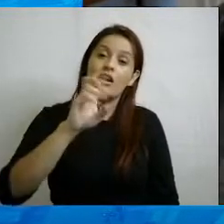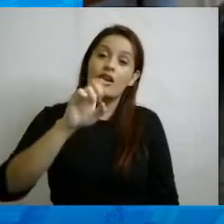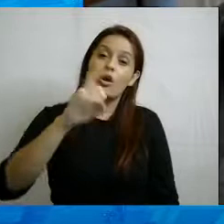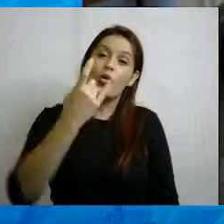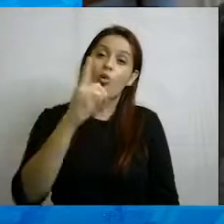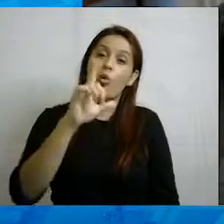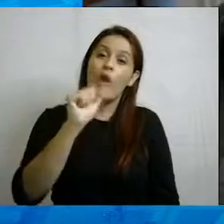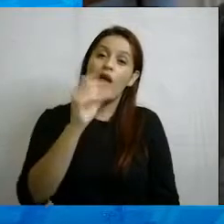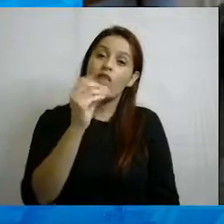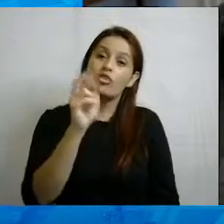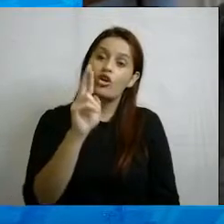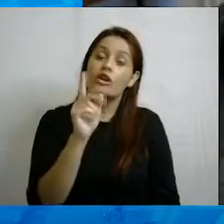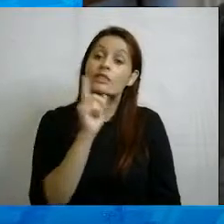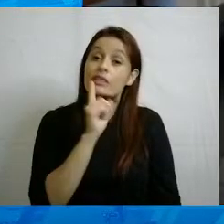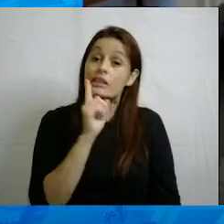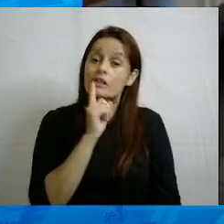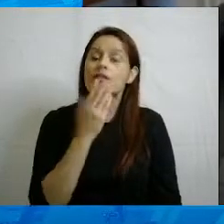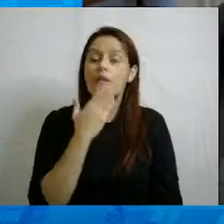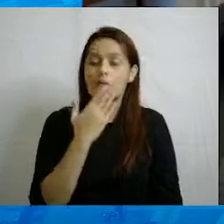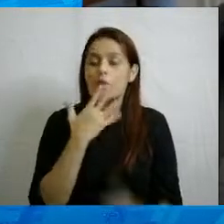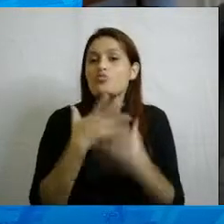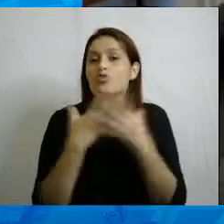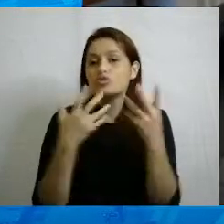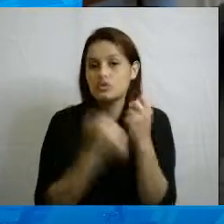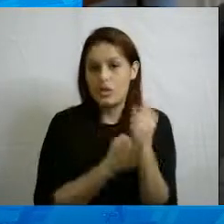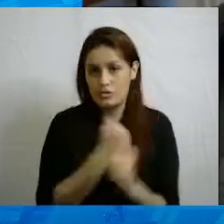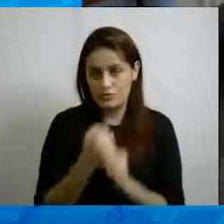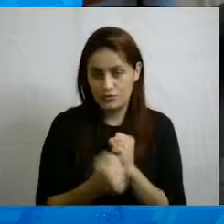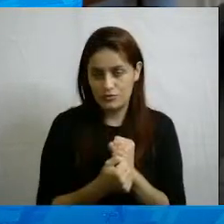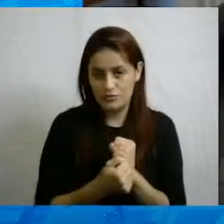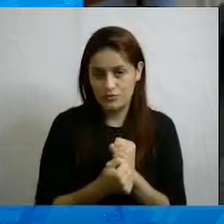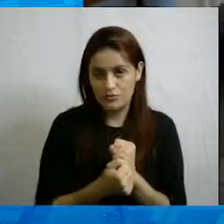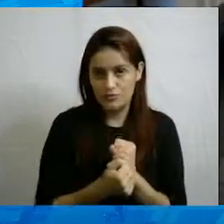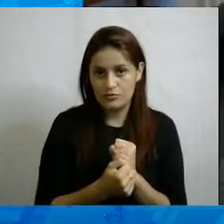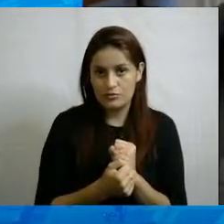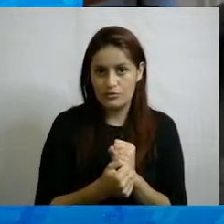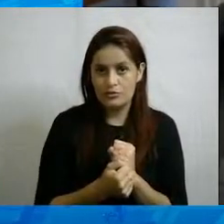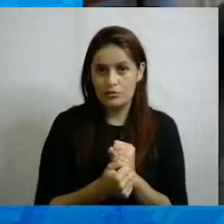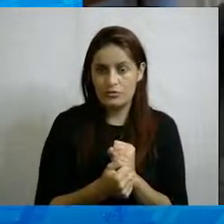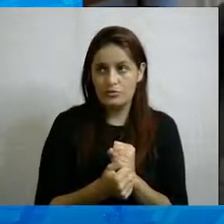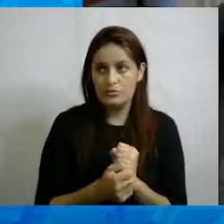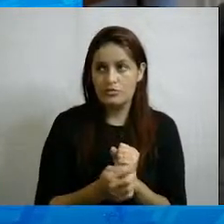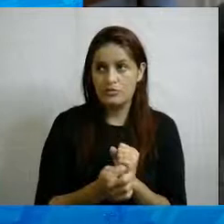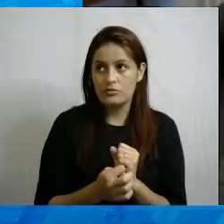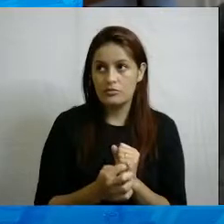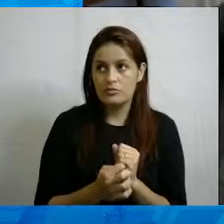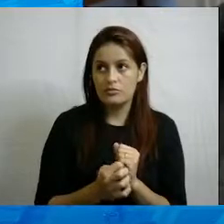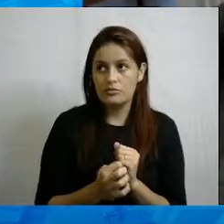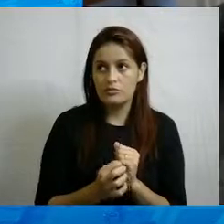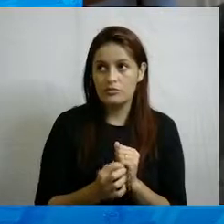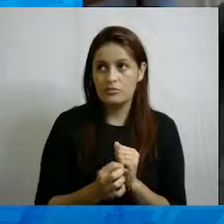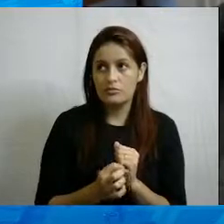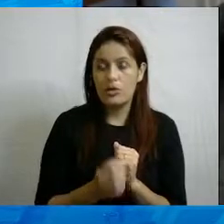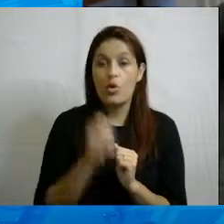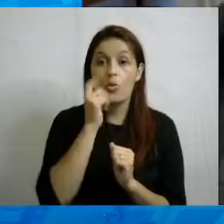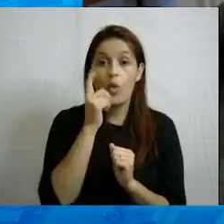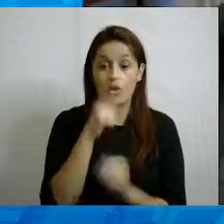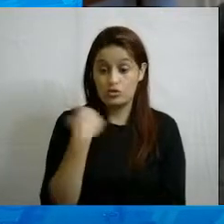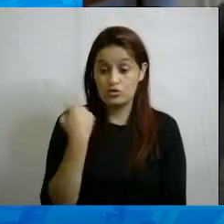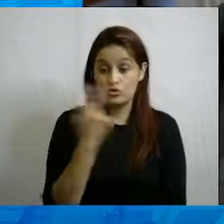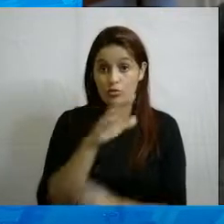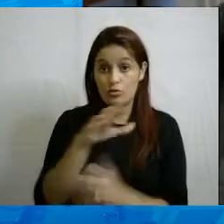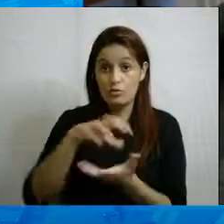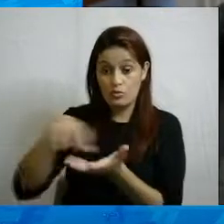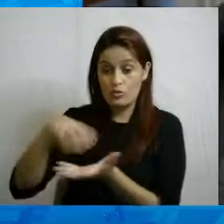población que tiene también asimismo muchos años, ¿ya? El cual en este momento nuestra población está